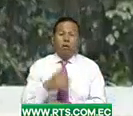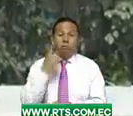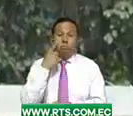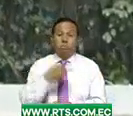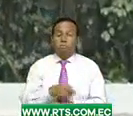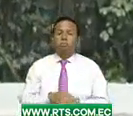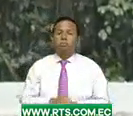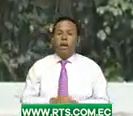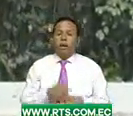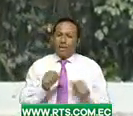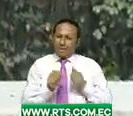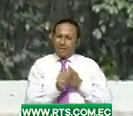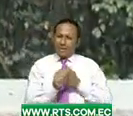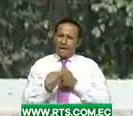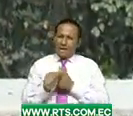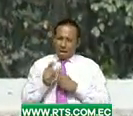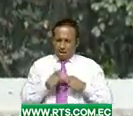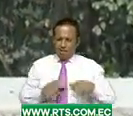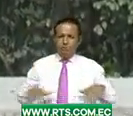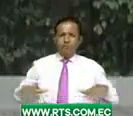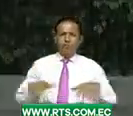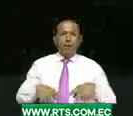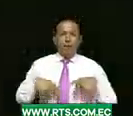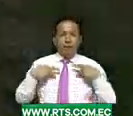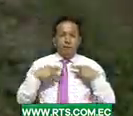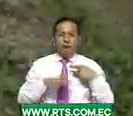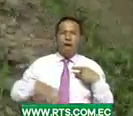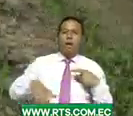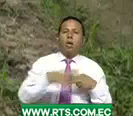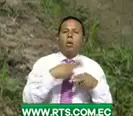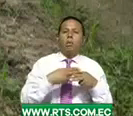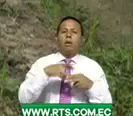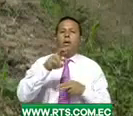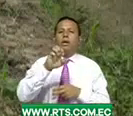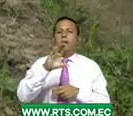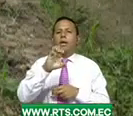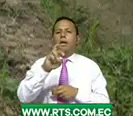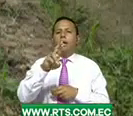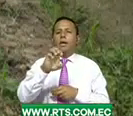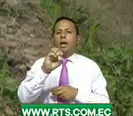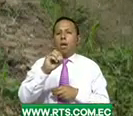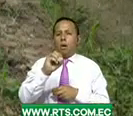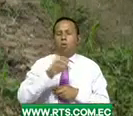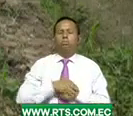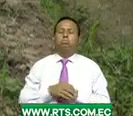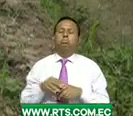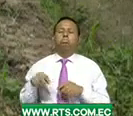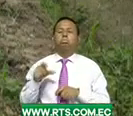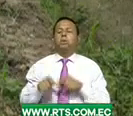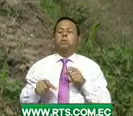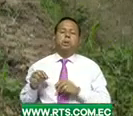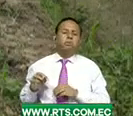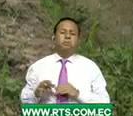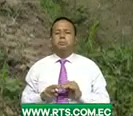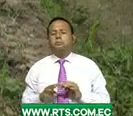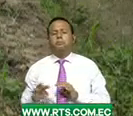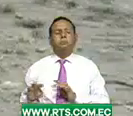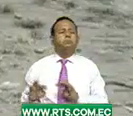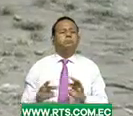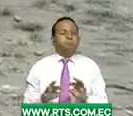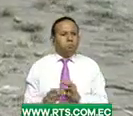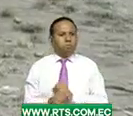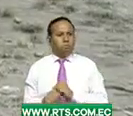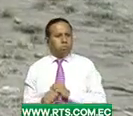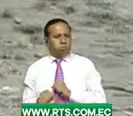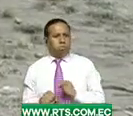Fueron moradores de el sector conocido como El Recreo quienes se llevaron la amarga sorpresa cuando salían desde sus domicilios